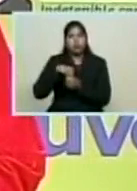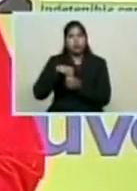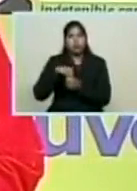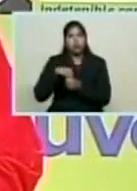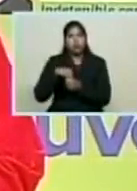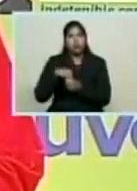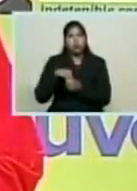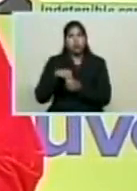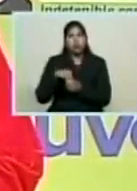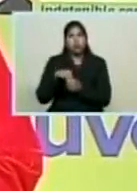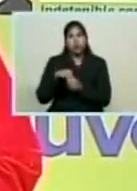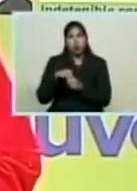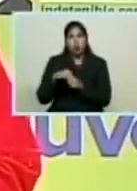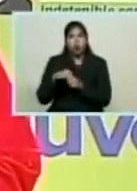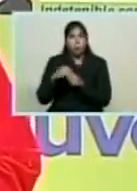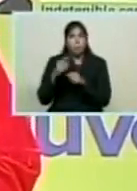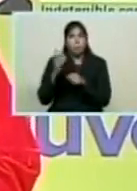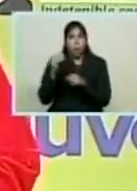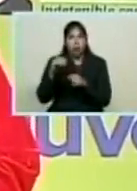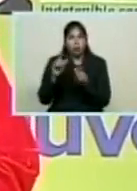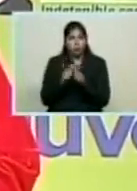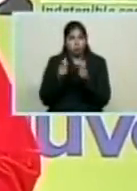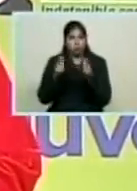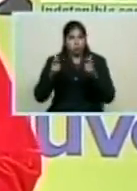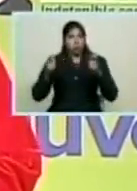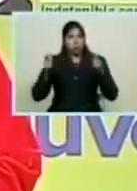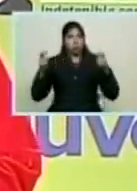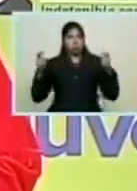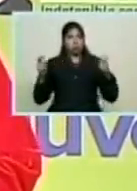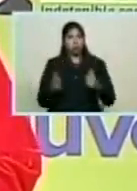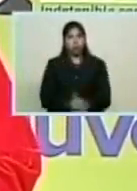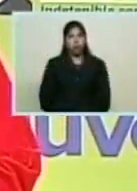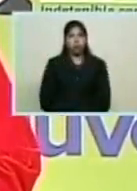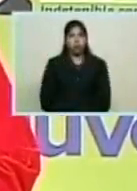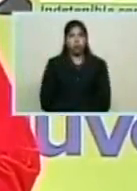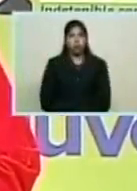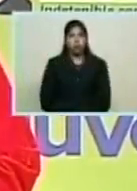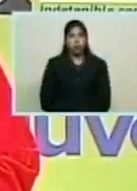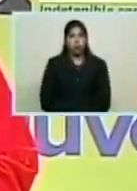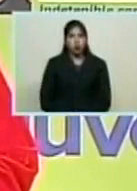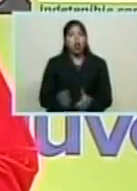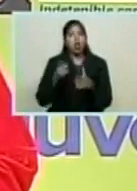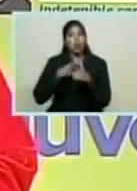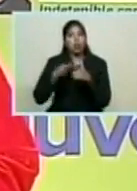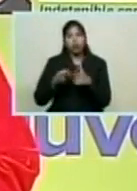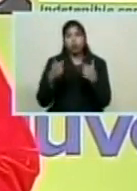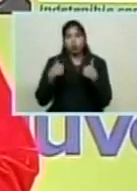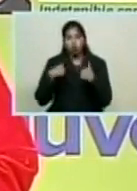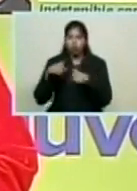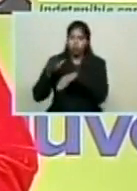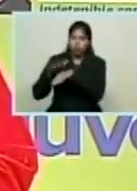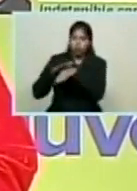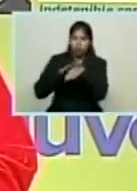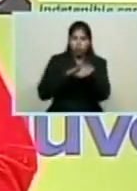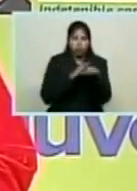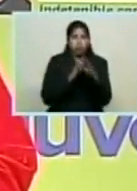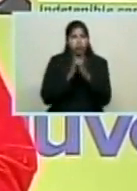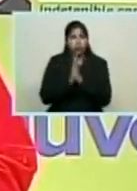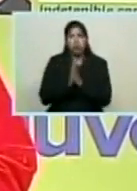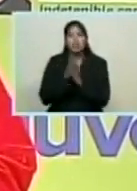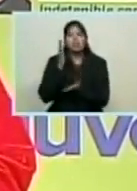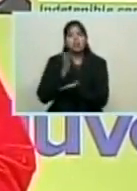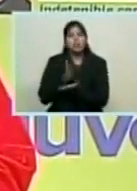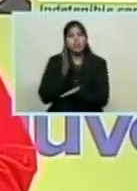Y los que se van a incorporar ahora en el Plan Chamba Juvenil. Por eso yo les digo a ustedes, siempre